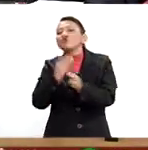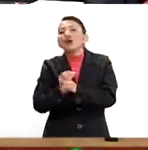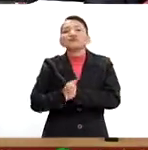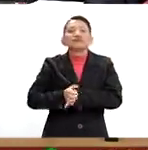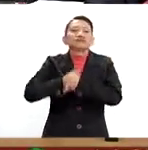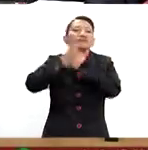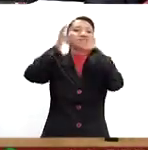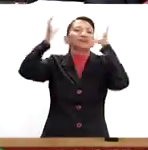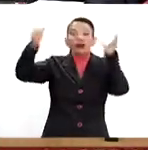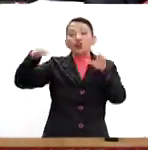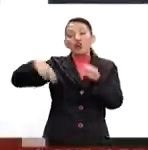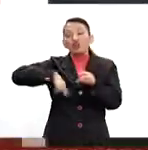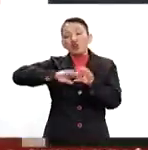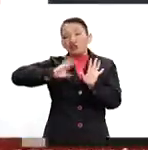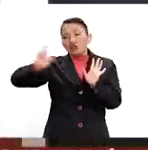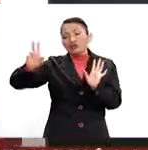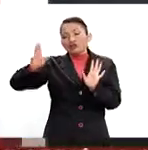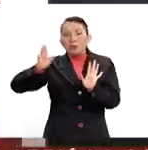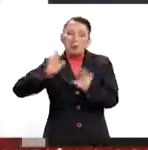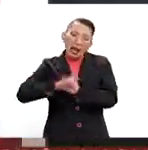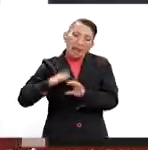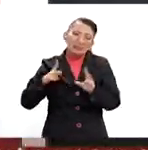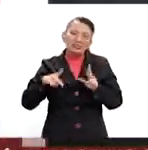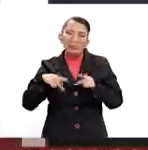más vulnerables tal vez en varias de estas